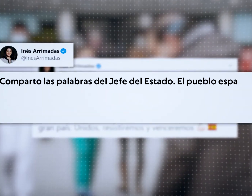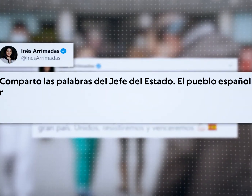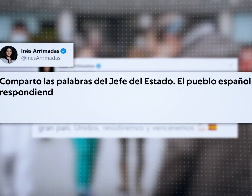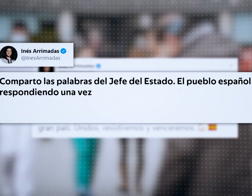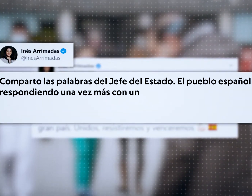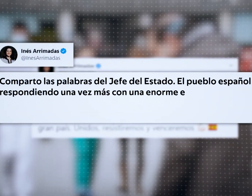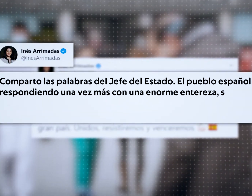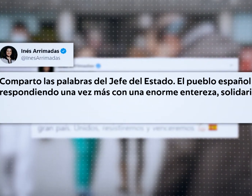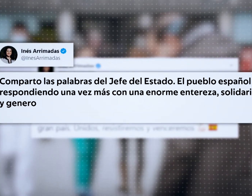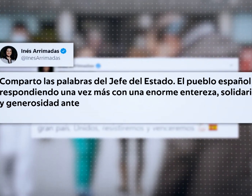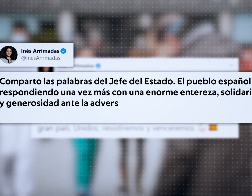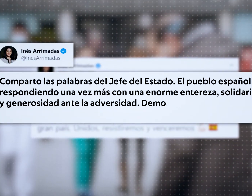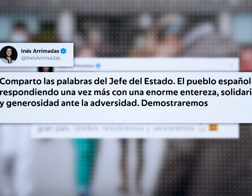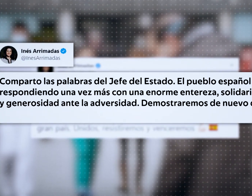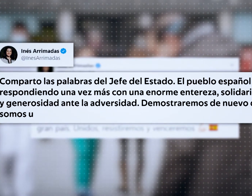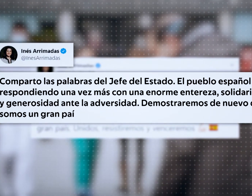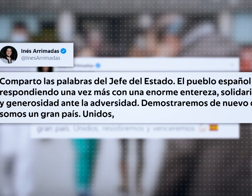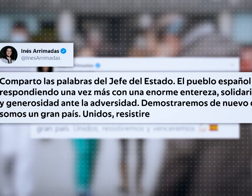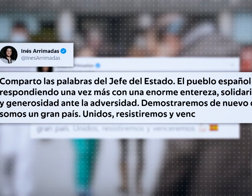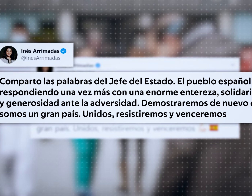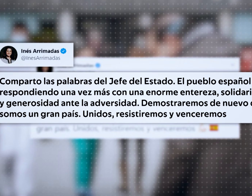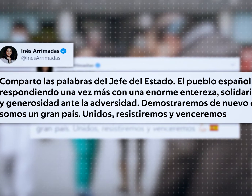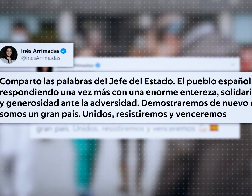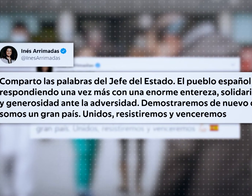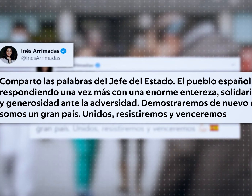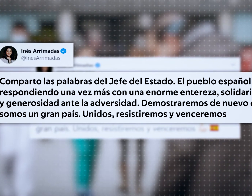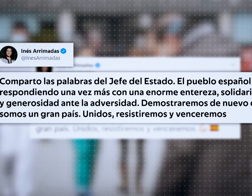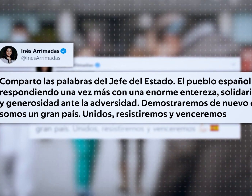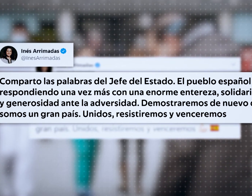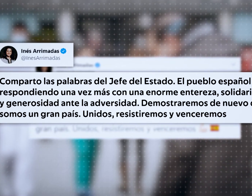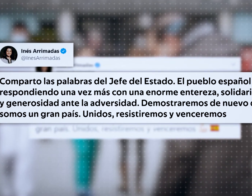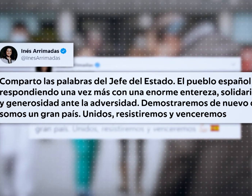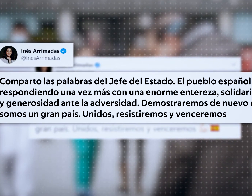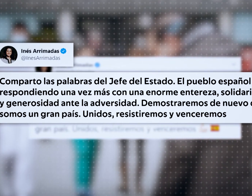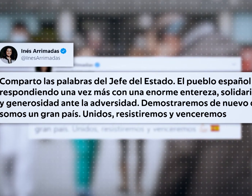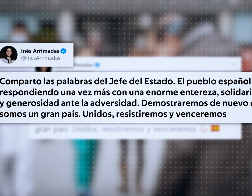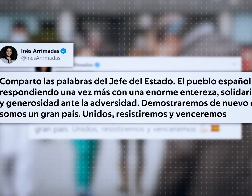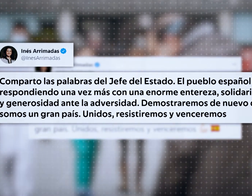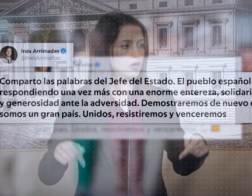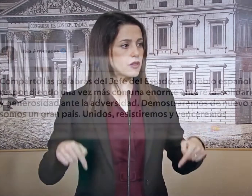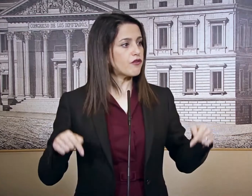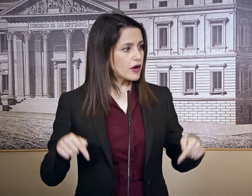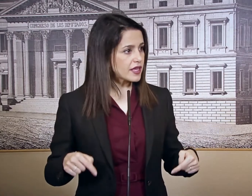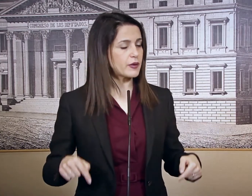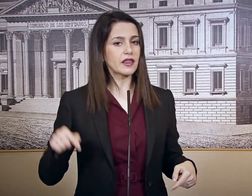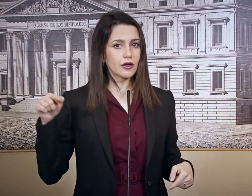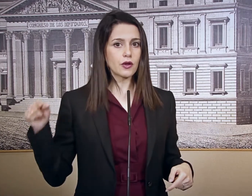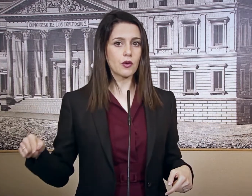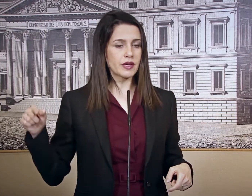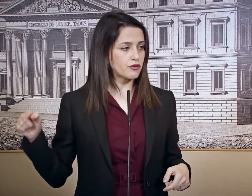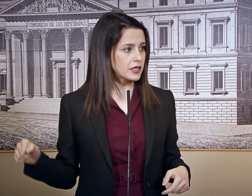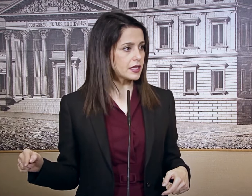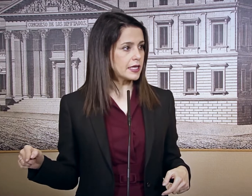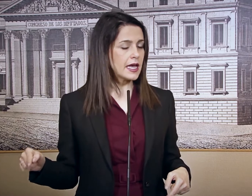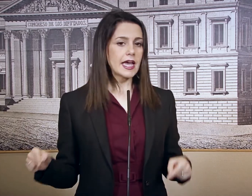Comparto las palabras del jefe del Estado. El pueblo español está respondiendo una vez más con una enorme entereza, solidaridad y